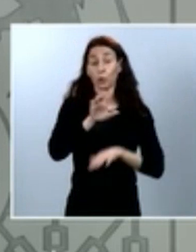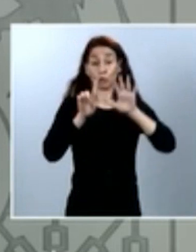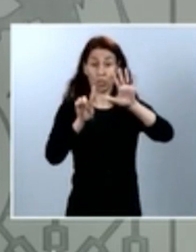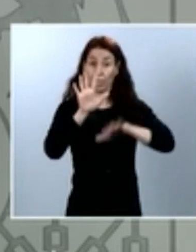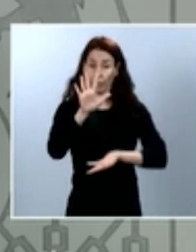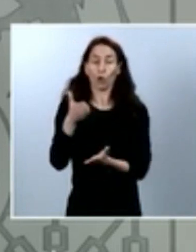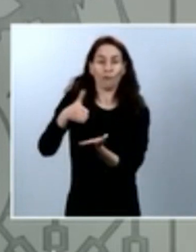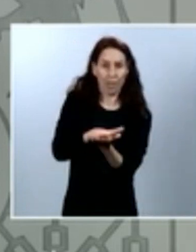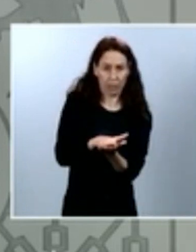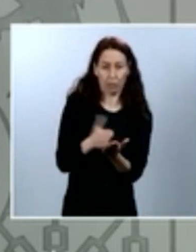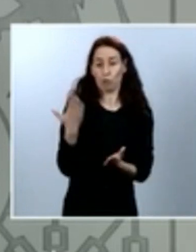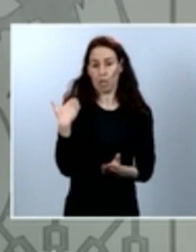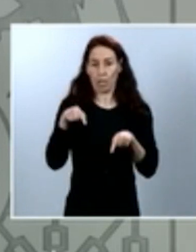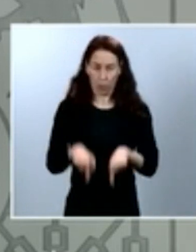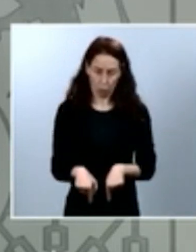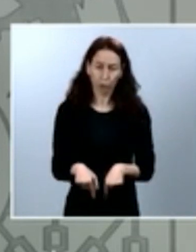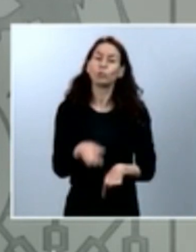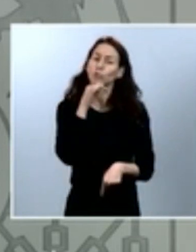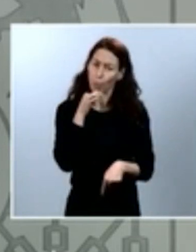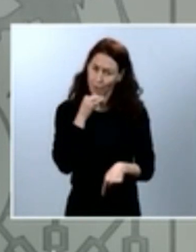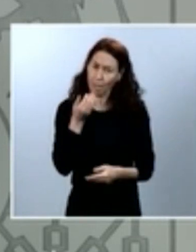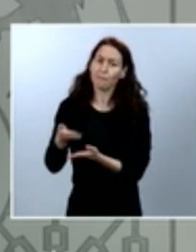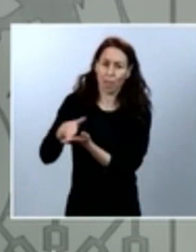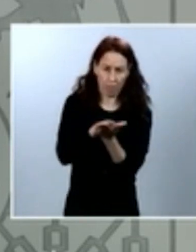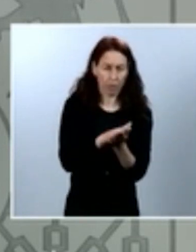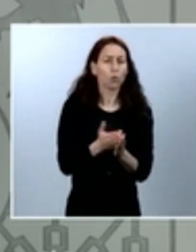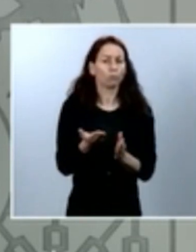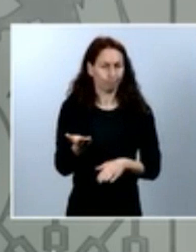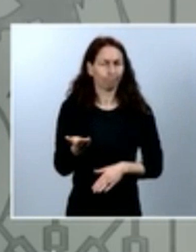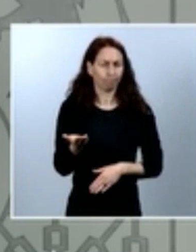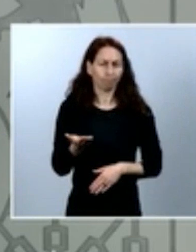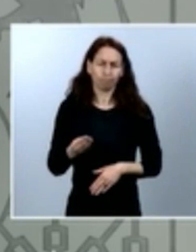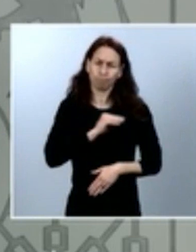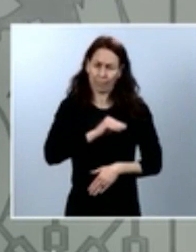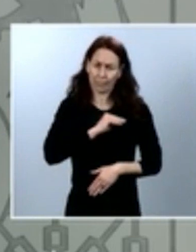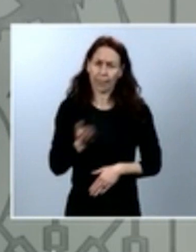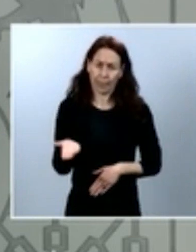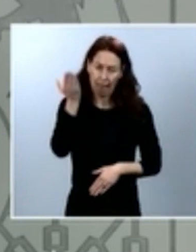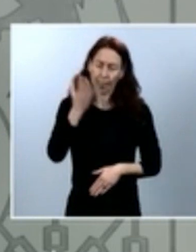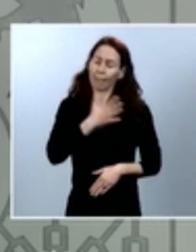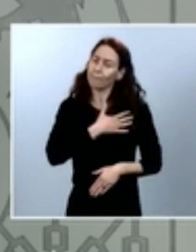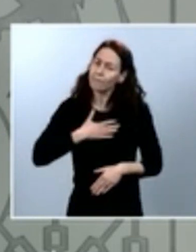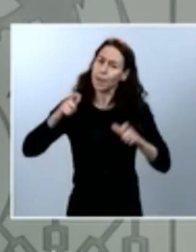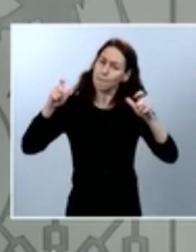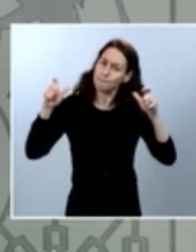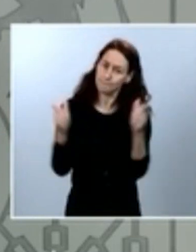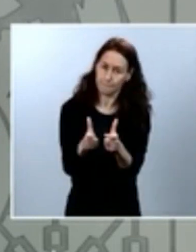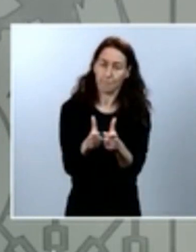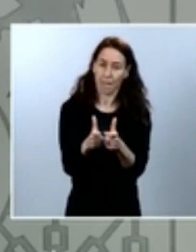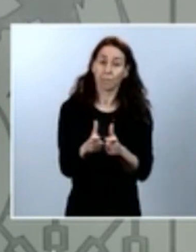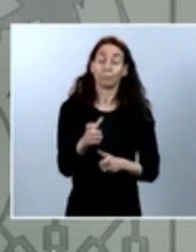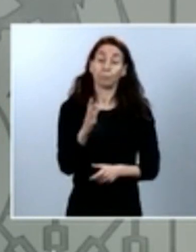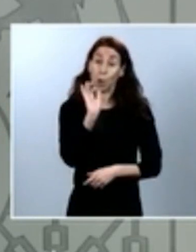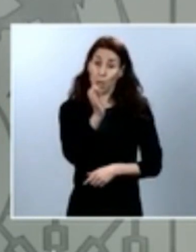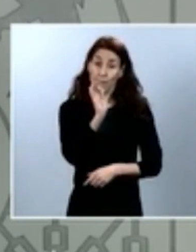cifras altas de fallecidos que nos gustaría ver reducidas lo antes posible, pero también es cierto que se están manteniendo en la